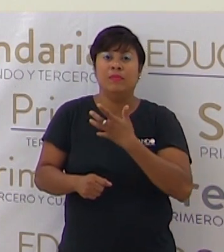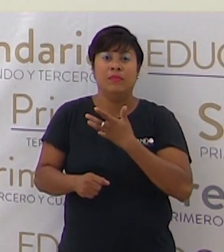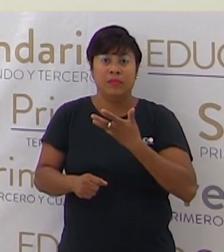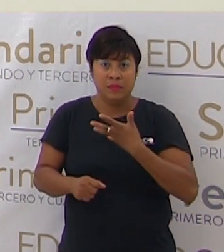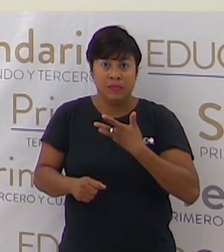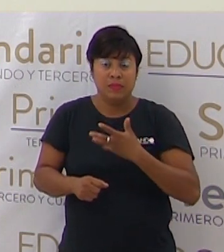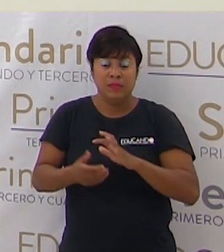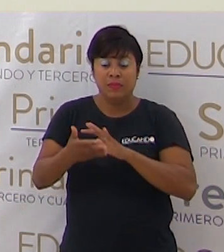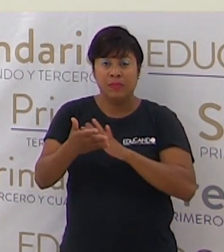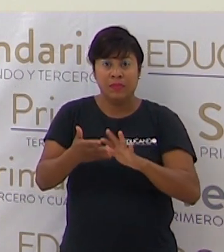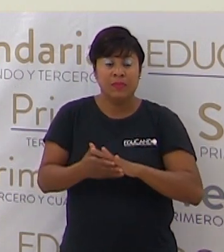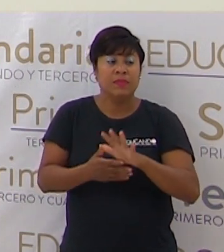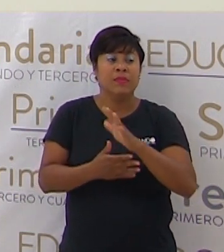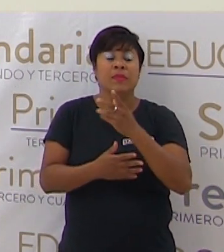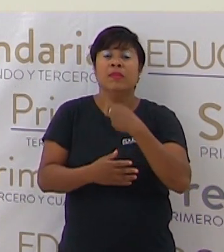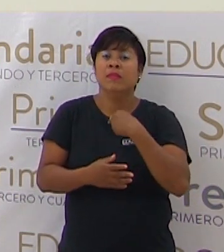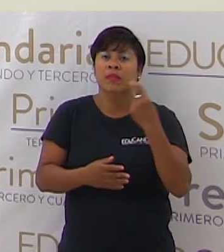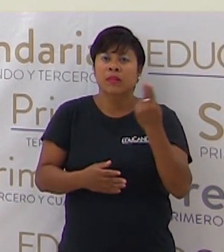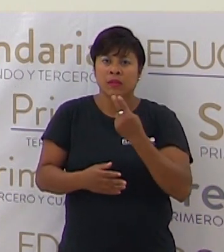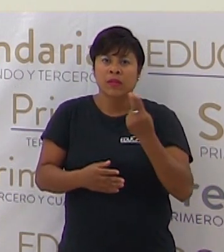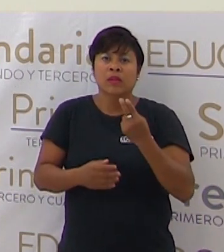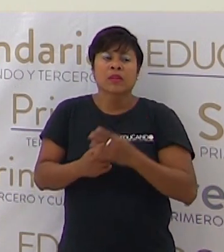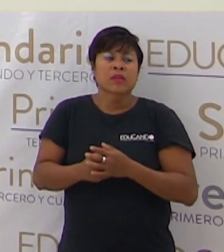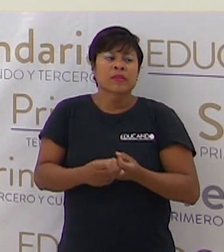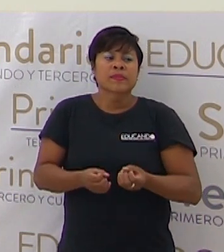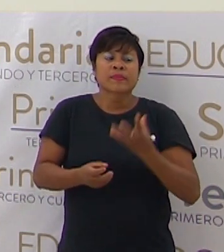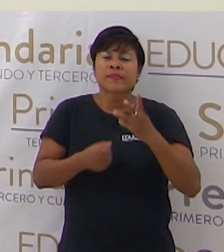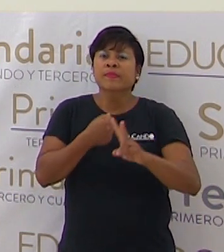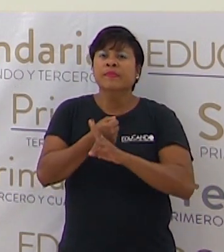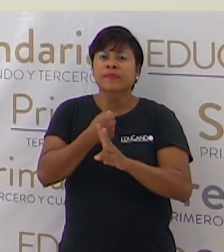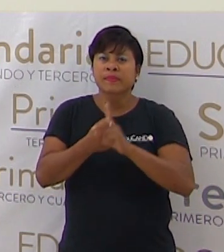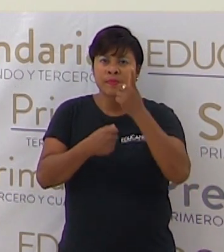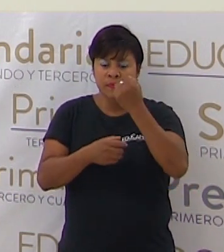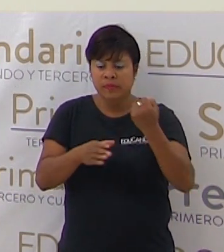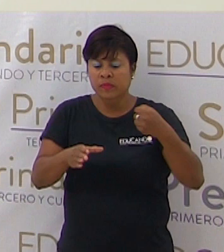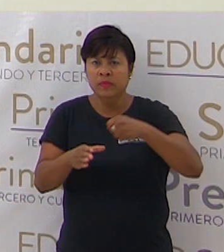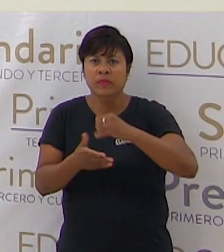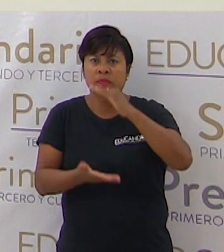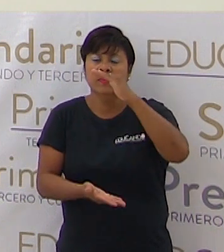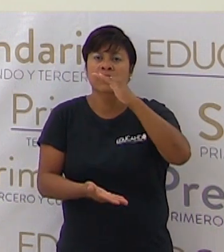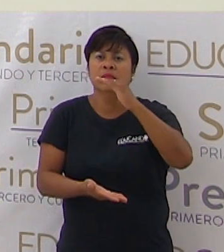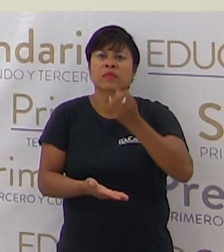que ver que necesito, ¿cuántos vasos para una jarra grande?